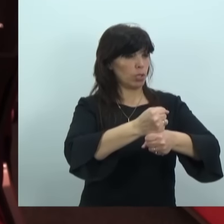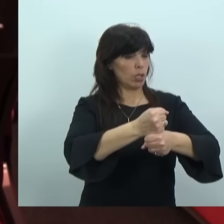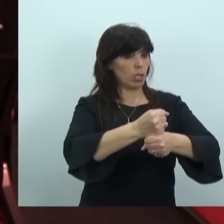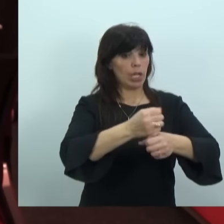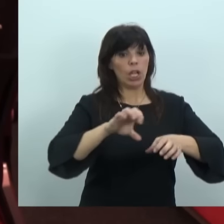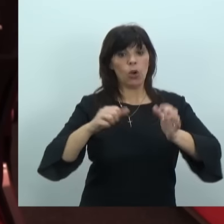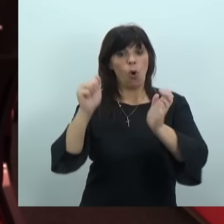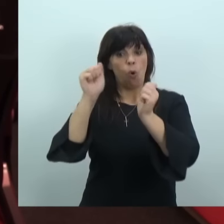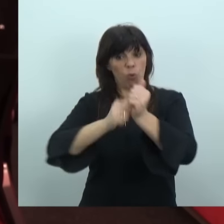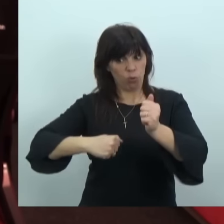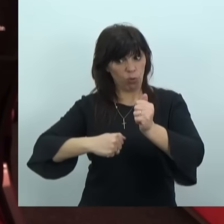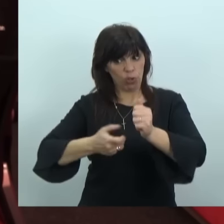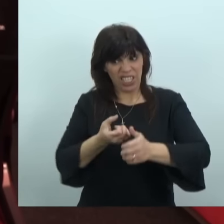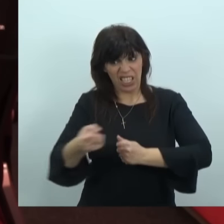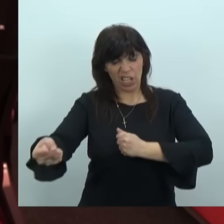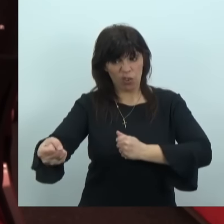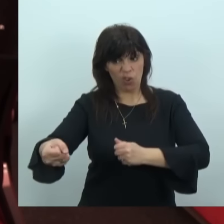y le das una marca al caballo,